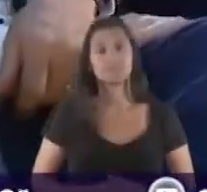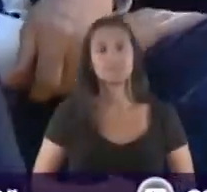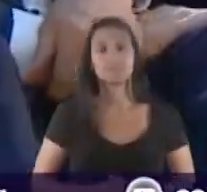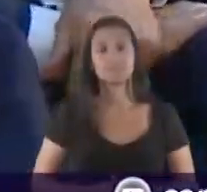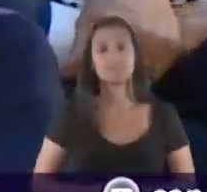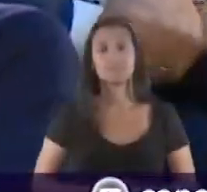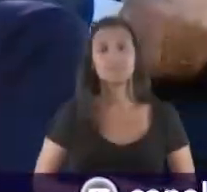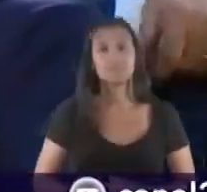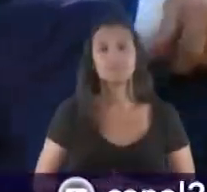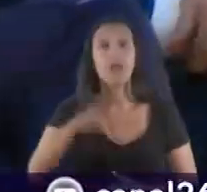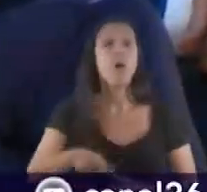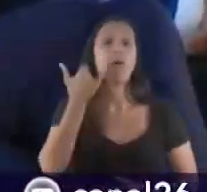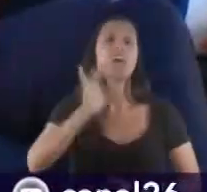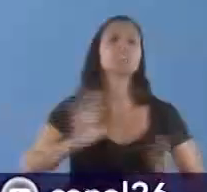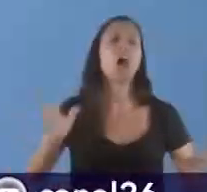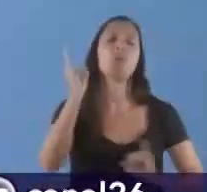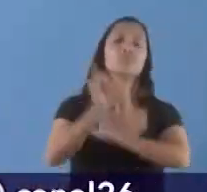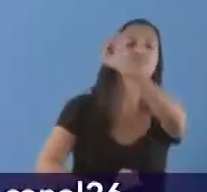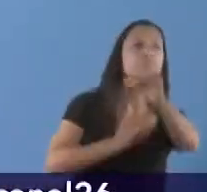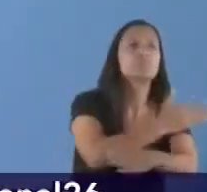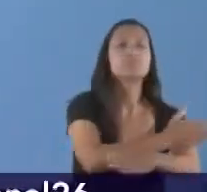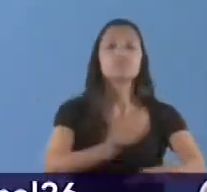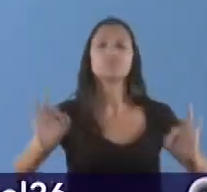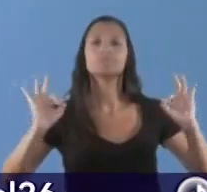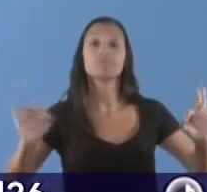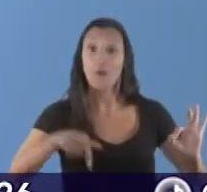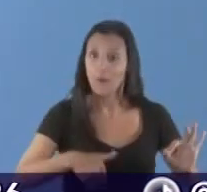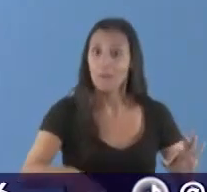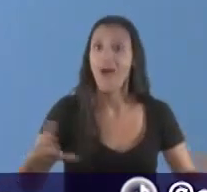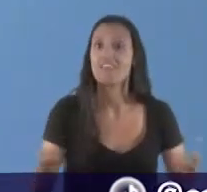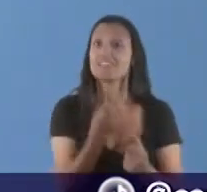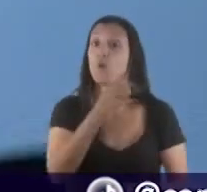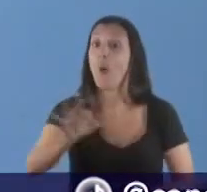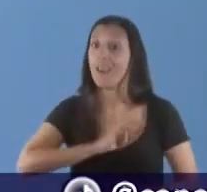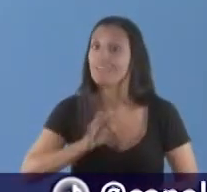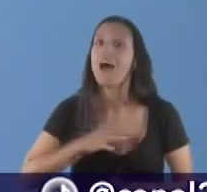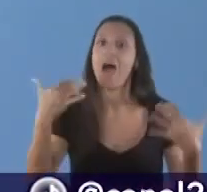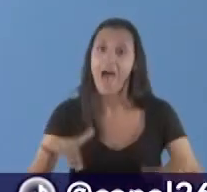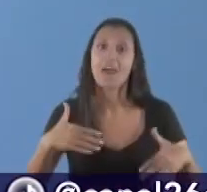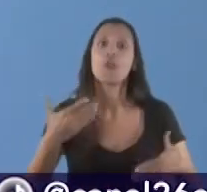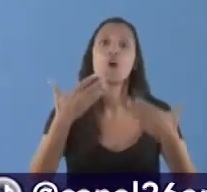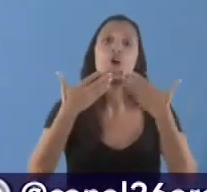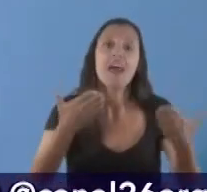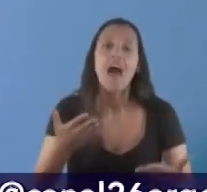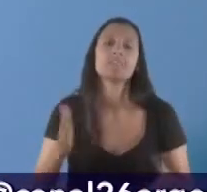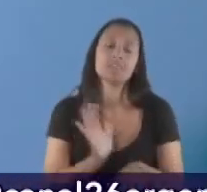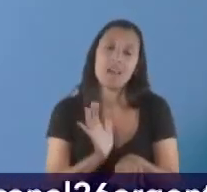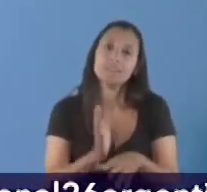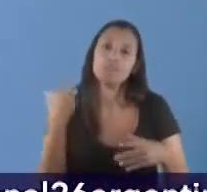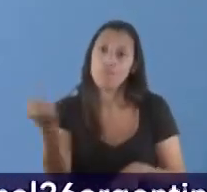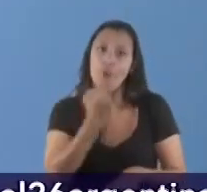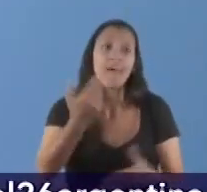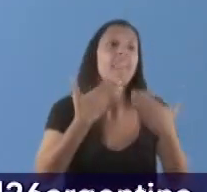Ahora que me di todos los gustos que me tenía que dar, ¿eh? En los 40 años de democracia, recibiéndolos, a todos